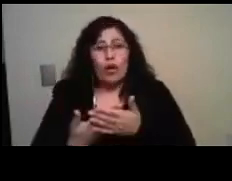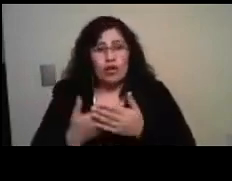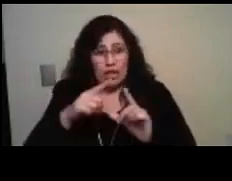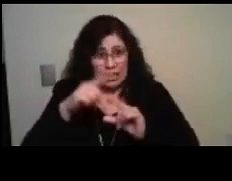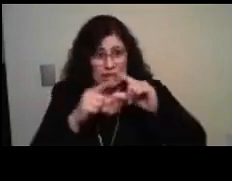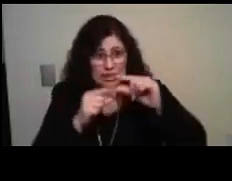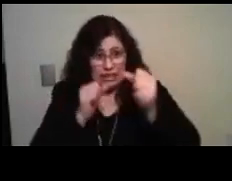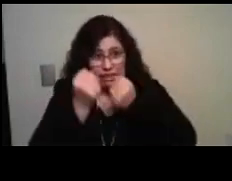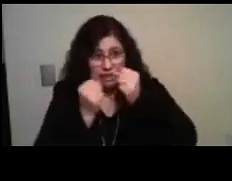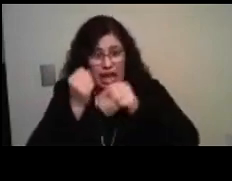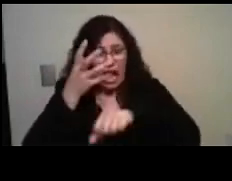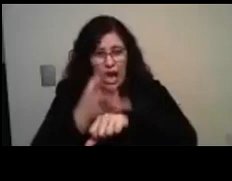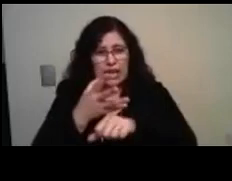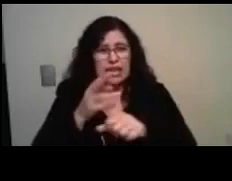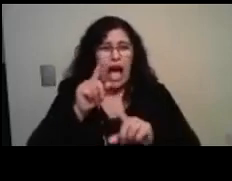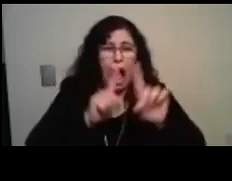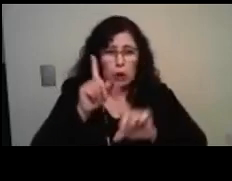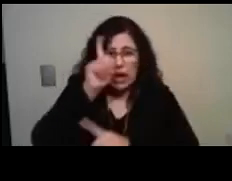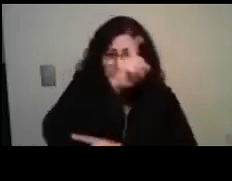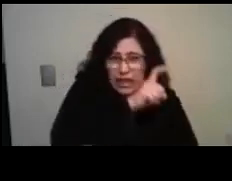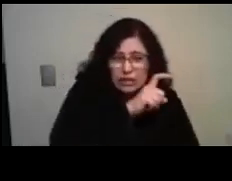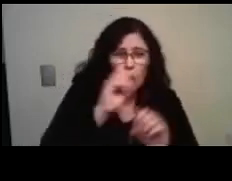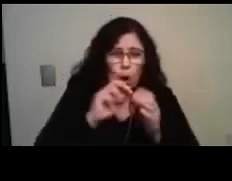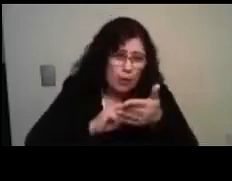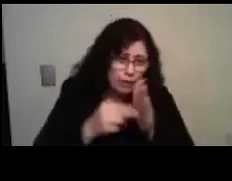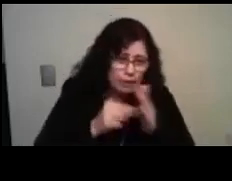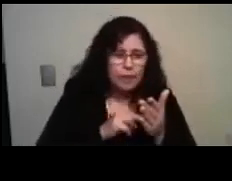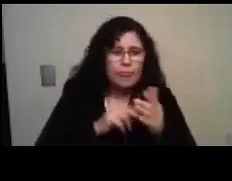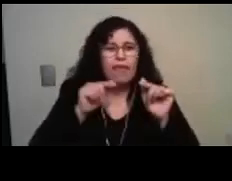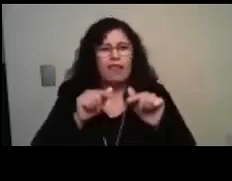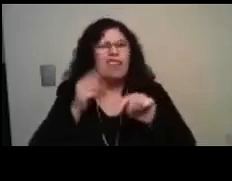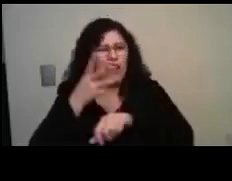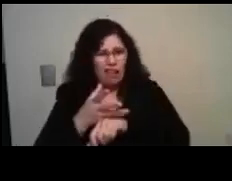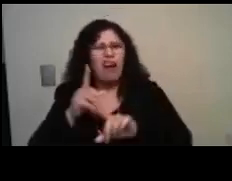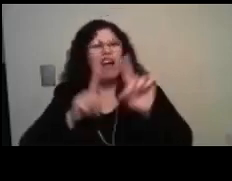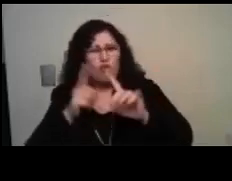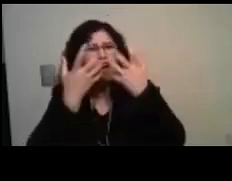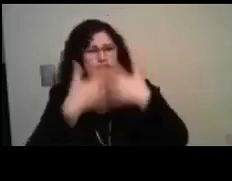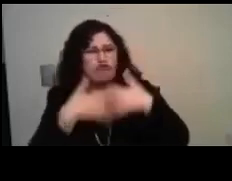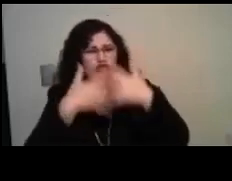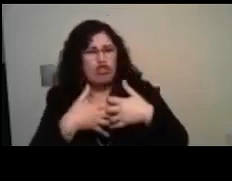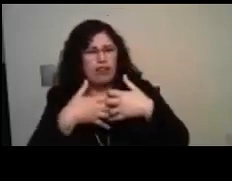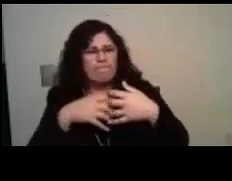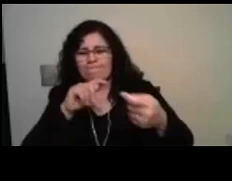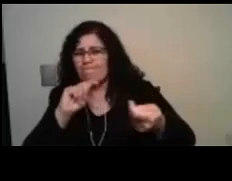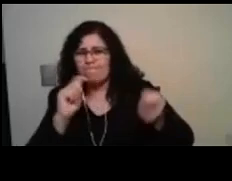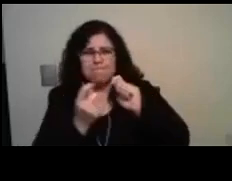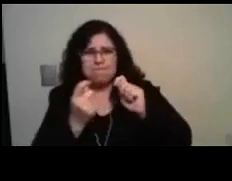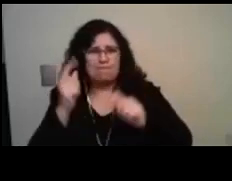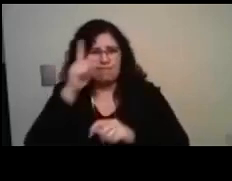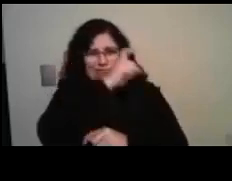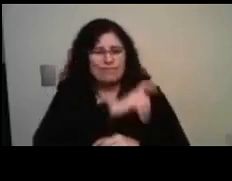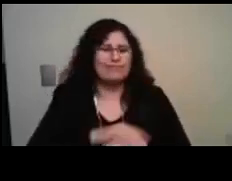estructura específica necesariamente va a significar la alteración de alguna función de las personas, tanto cognitiva,